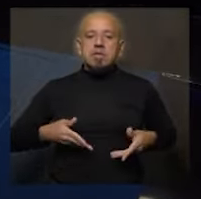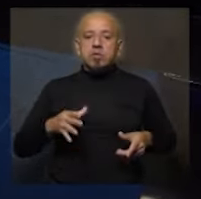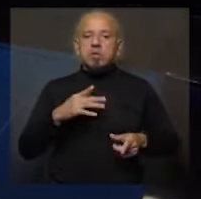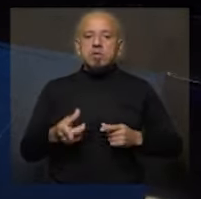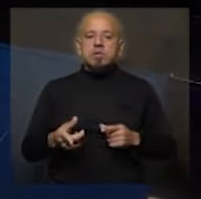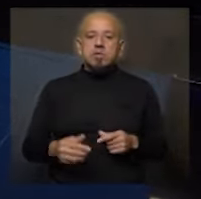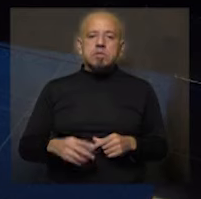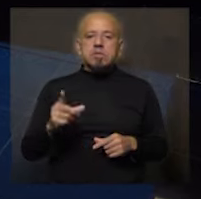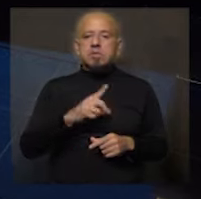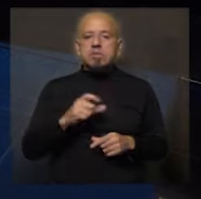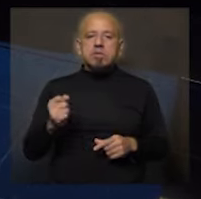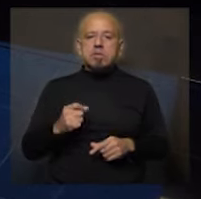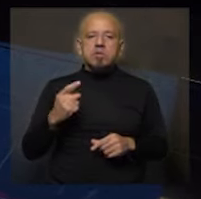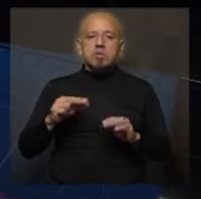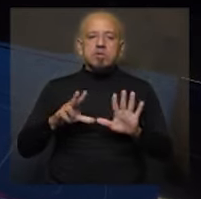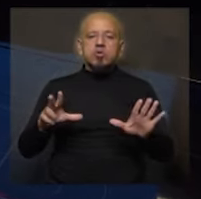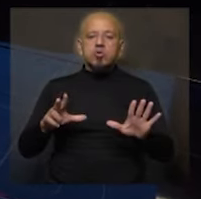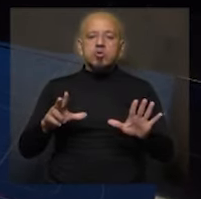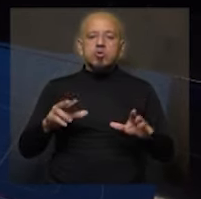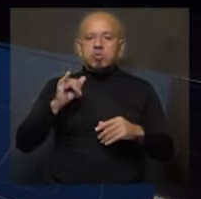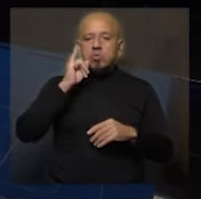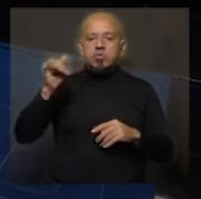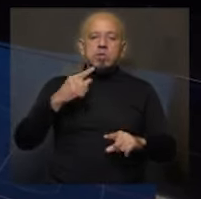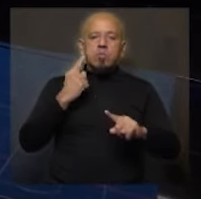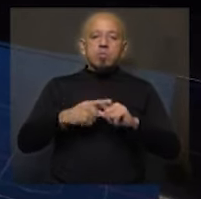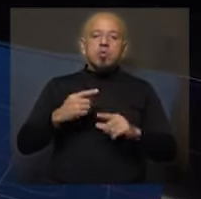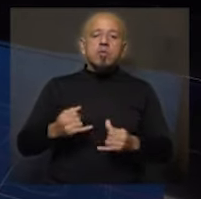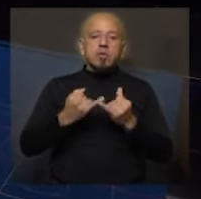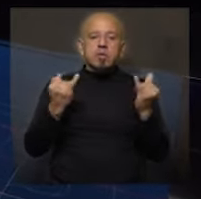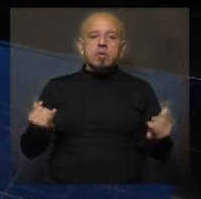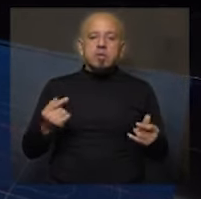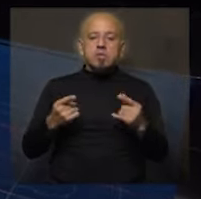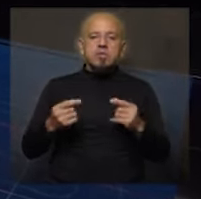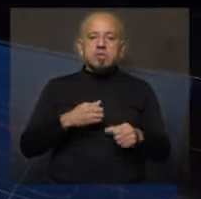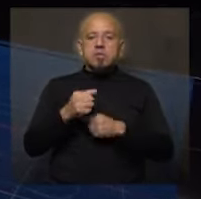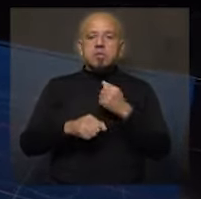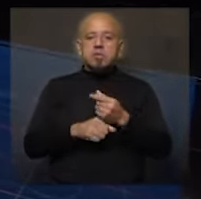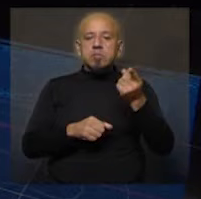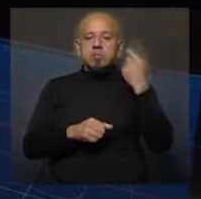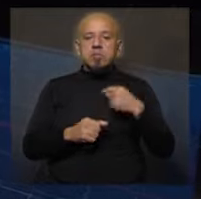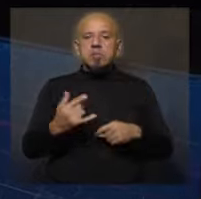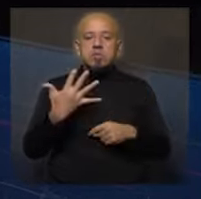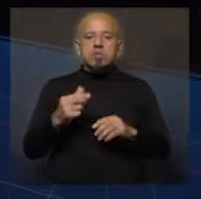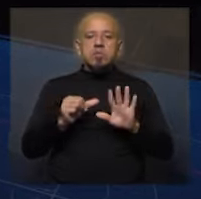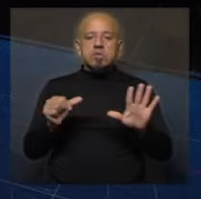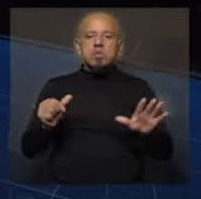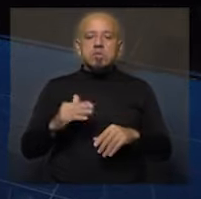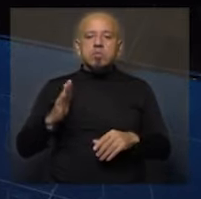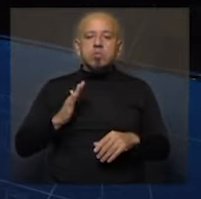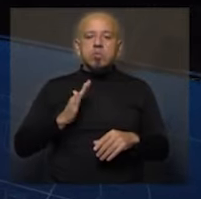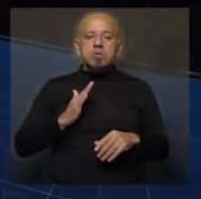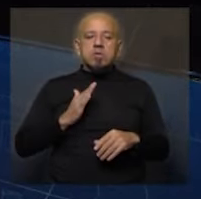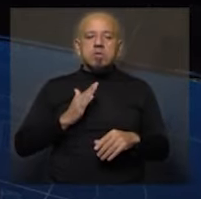registran 18 denuncias por día estos son los datos del año pasado y 56 mujeres